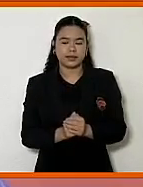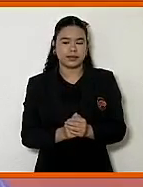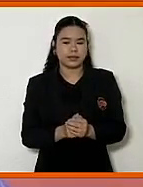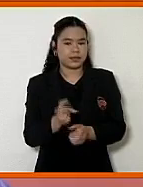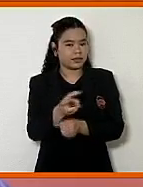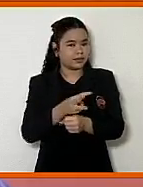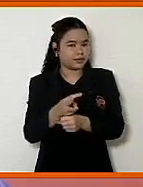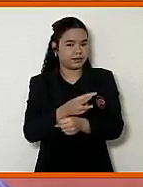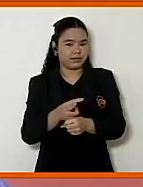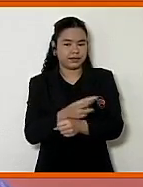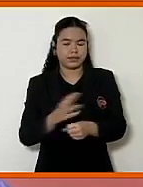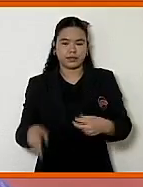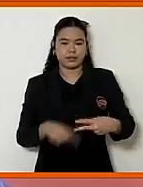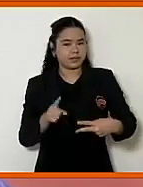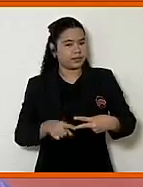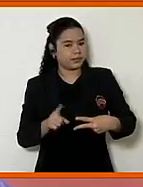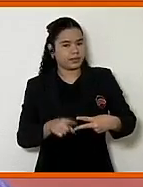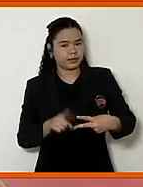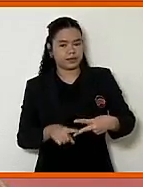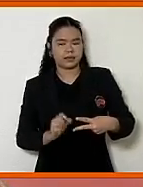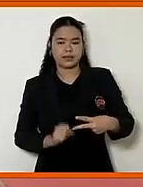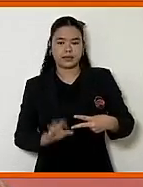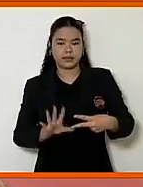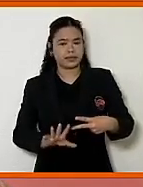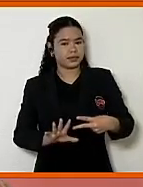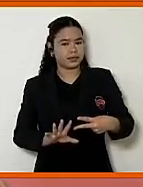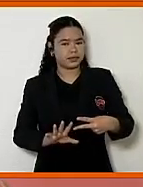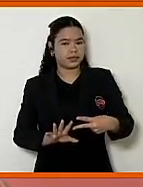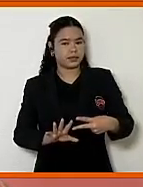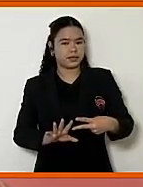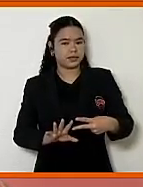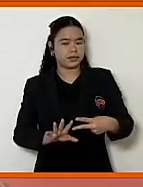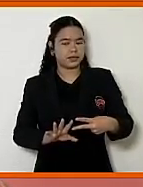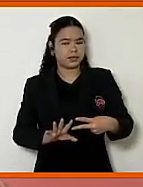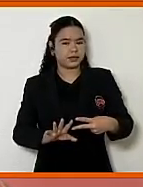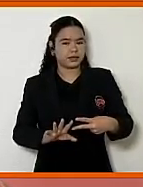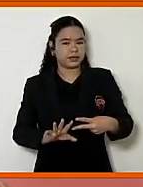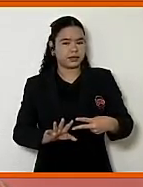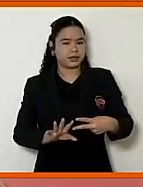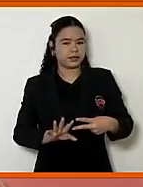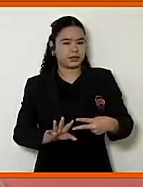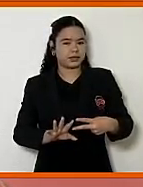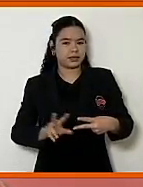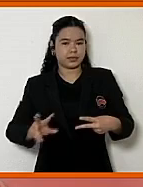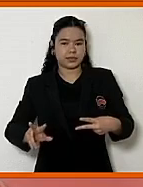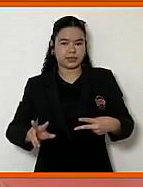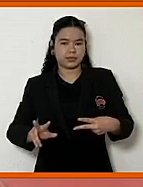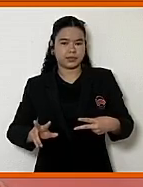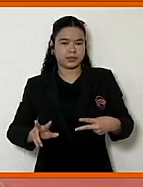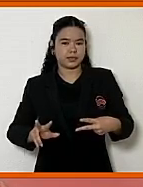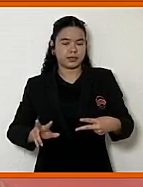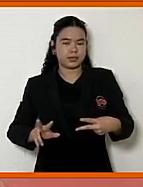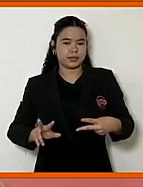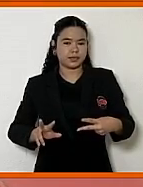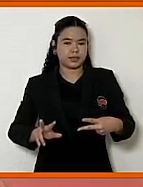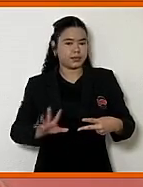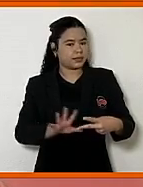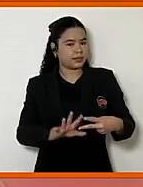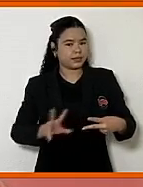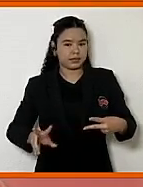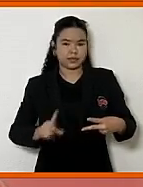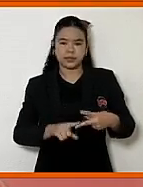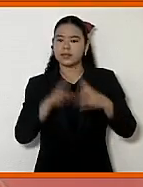segundo número con su primer dígito 5 segundo dígito Este es el 3 segundo número favorecido